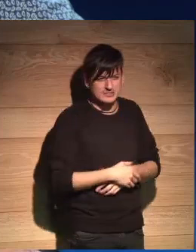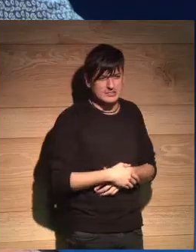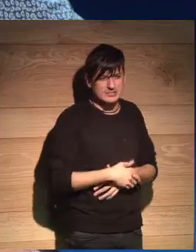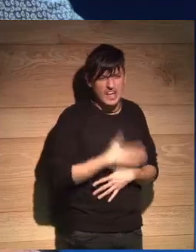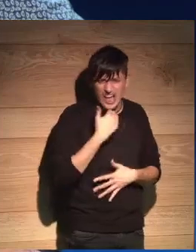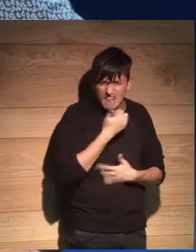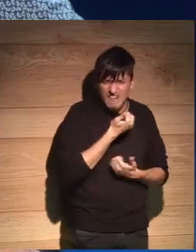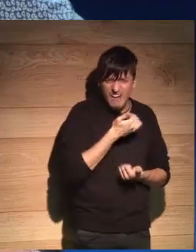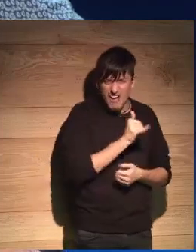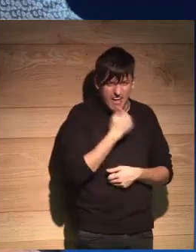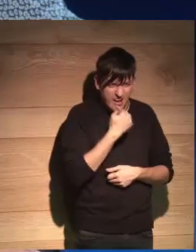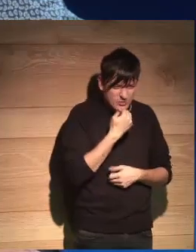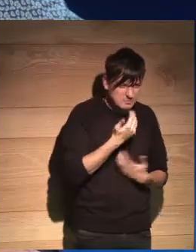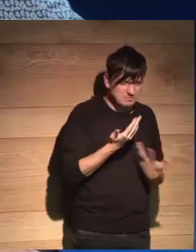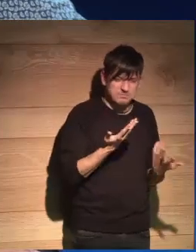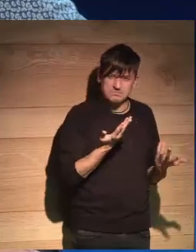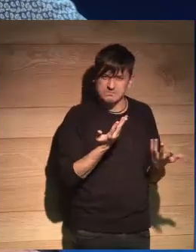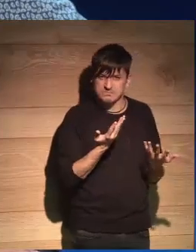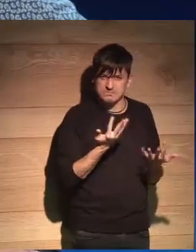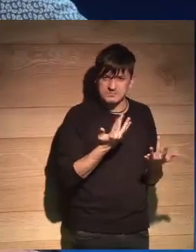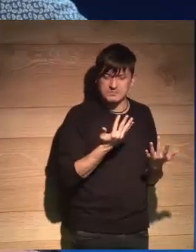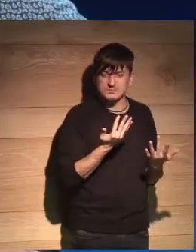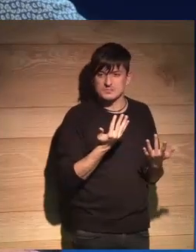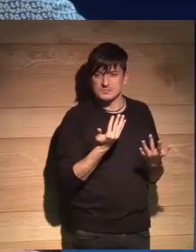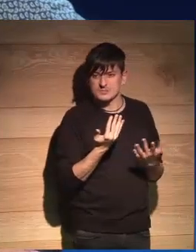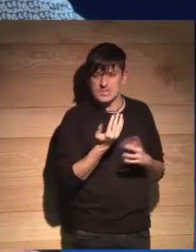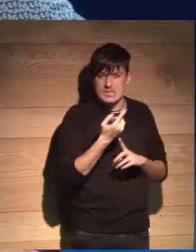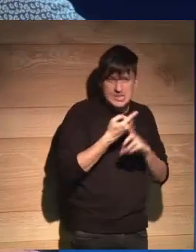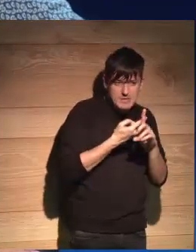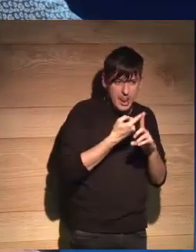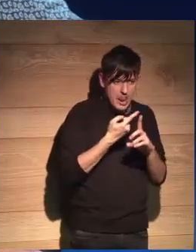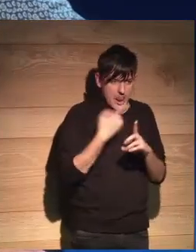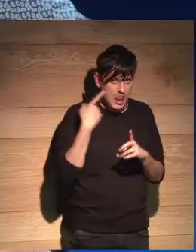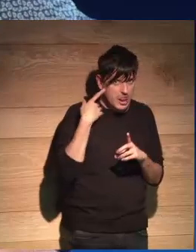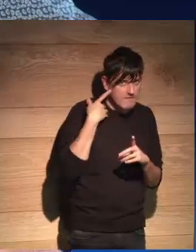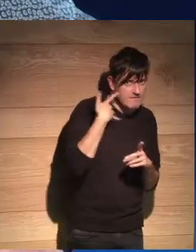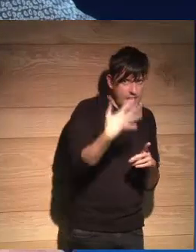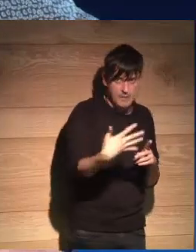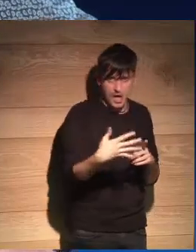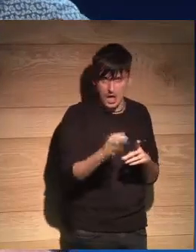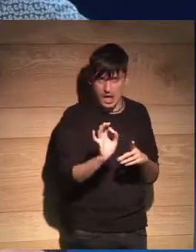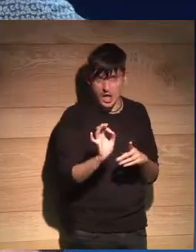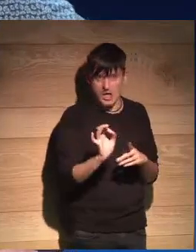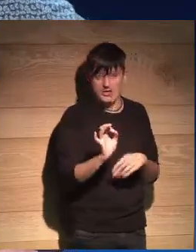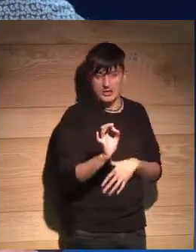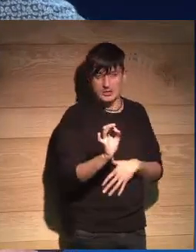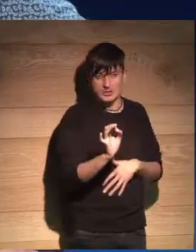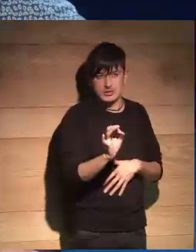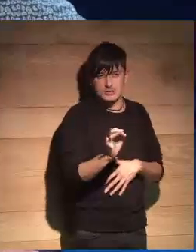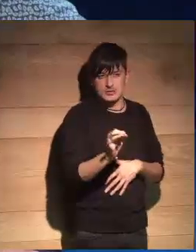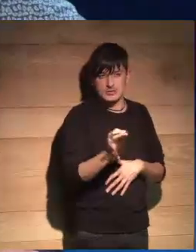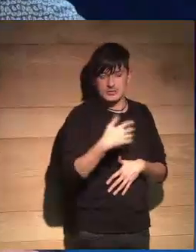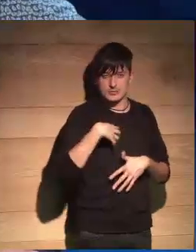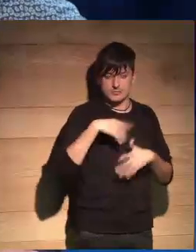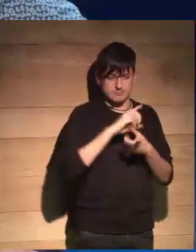alguna especie de epidemia a partir de cierto nivel de fama, ¿no? O de celebridad, por la